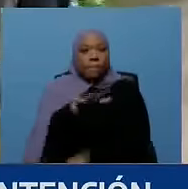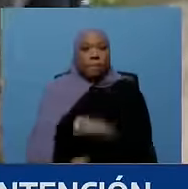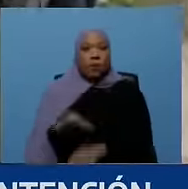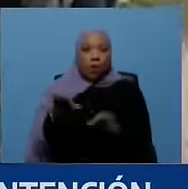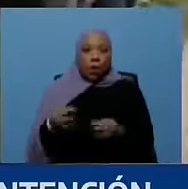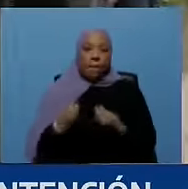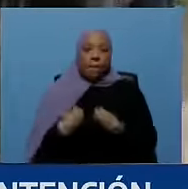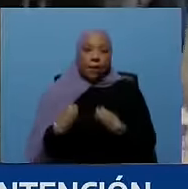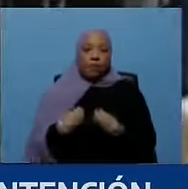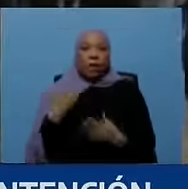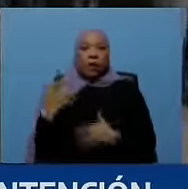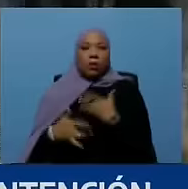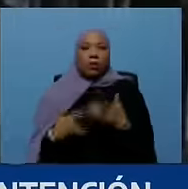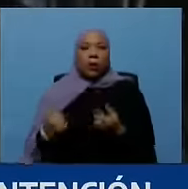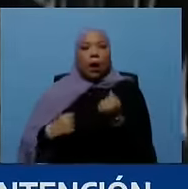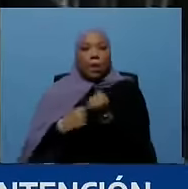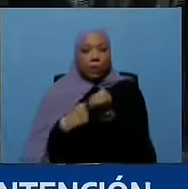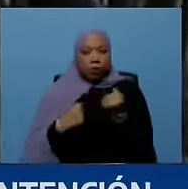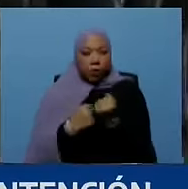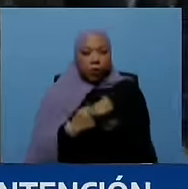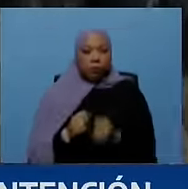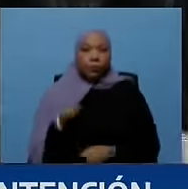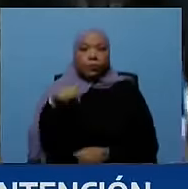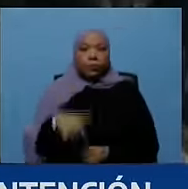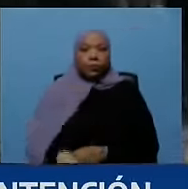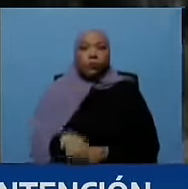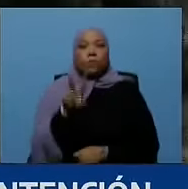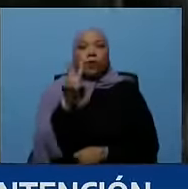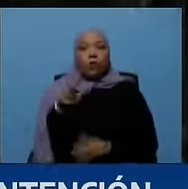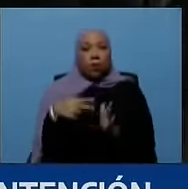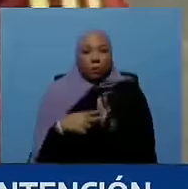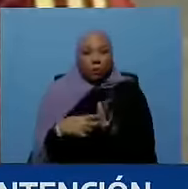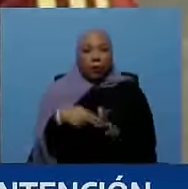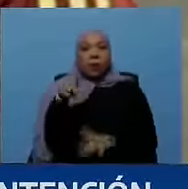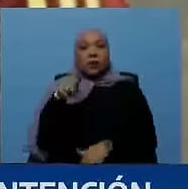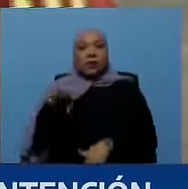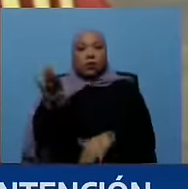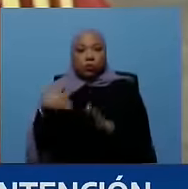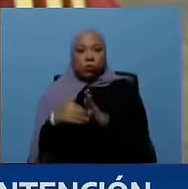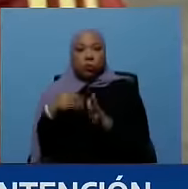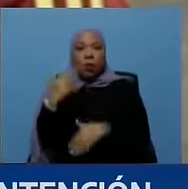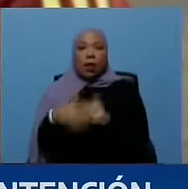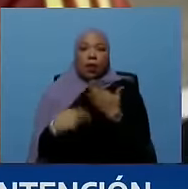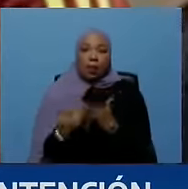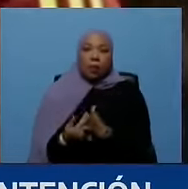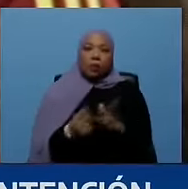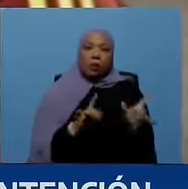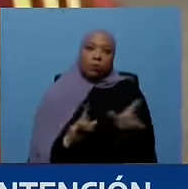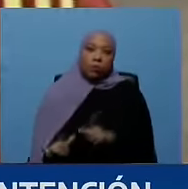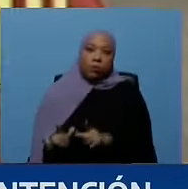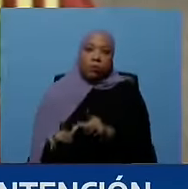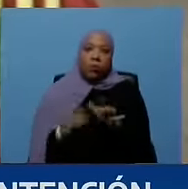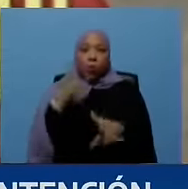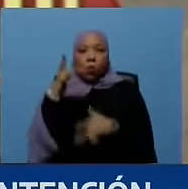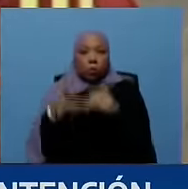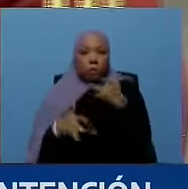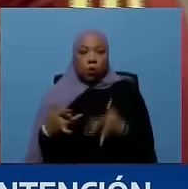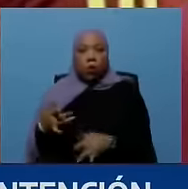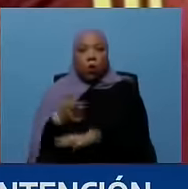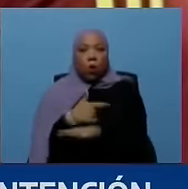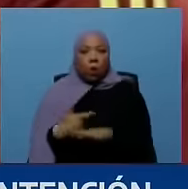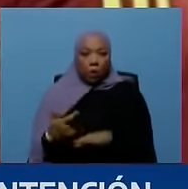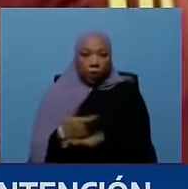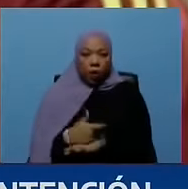vivas del territorio apoyaron. Hoy tenemos 2,115 proyectos culminados, reporte del Consejo Federal de